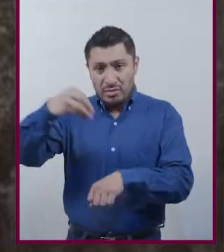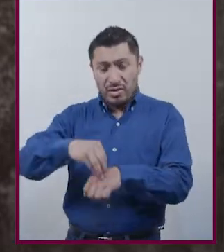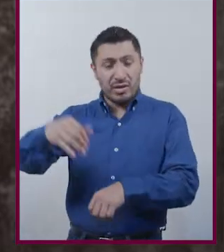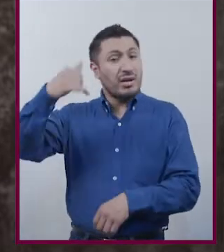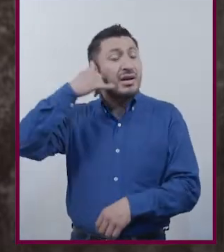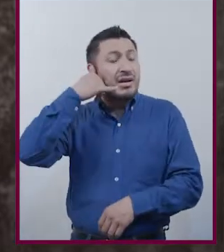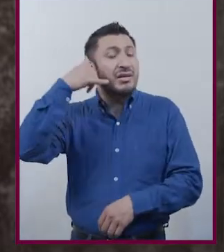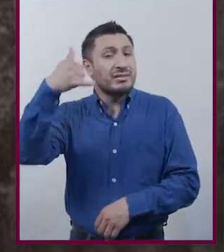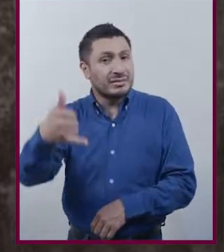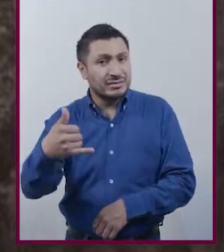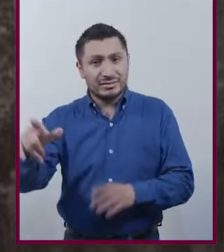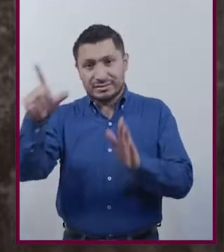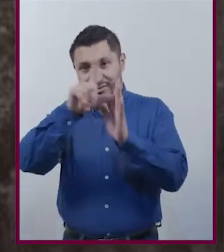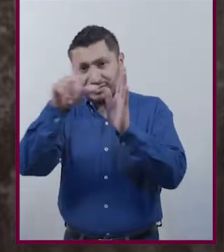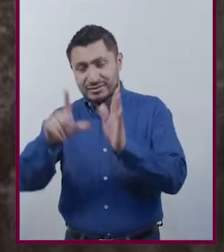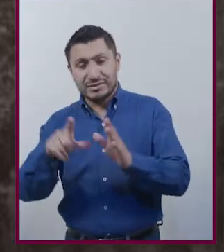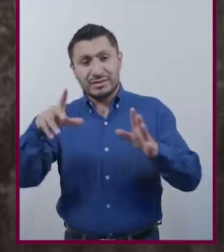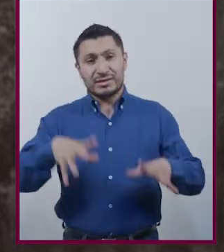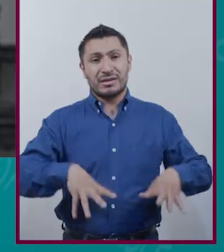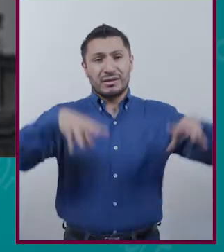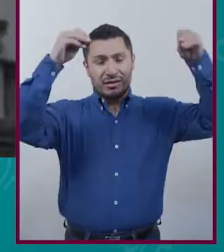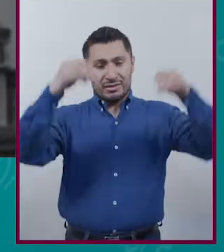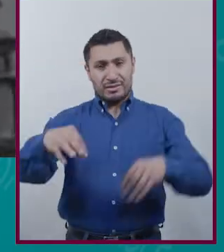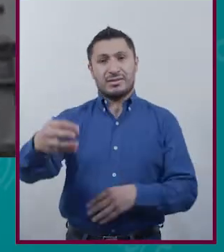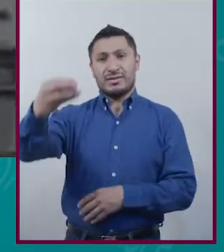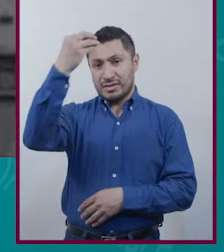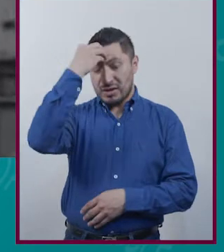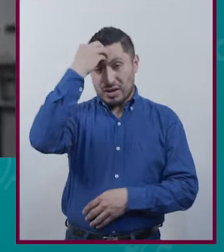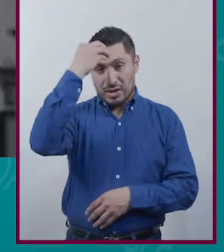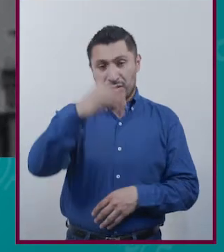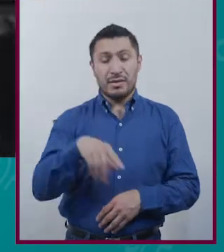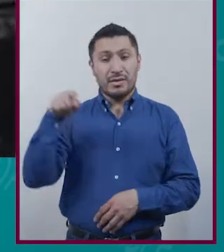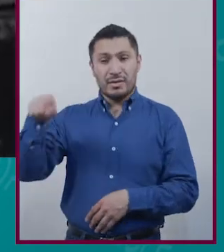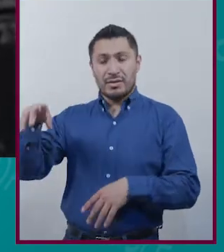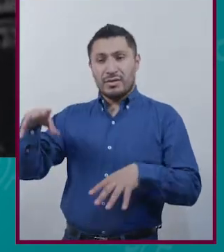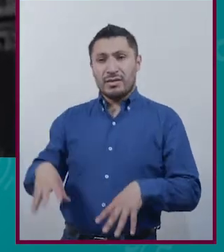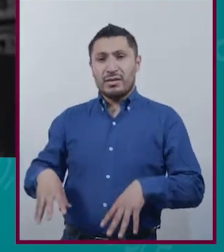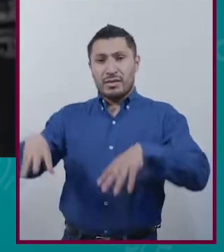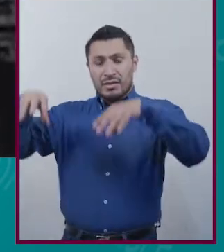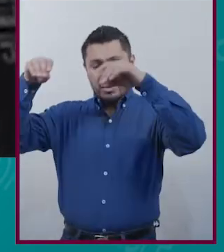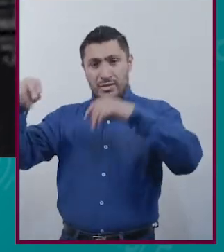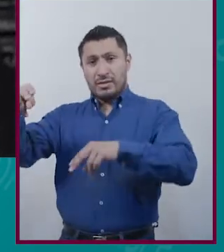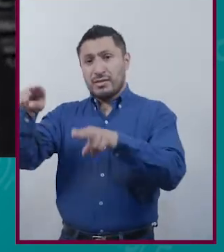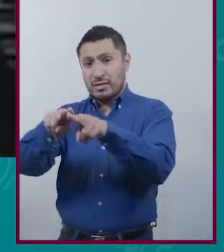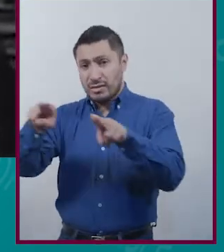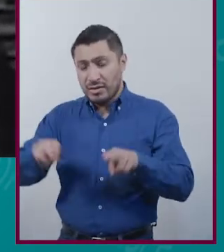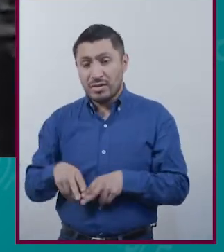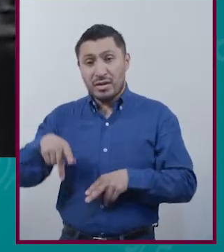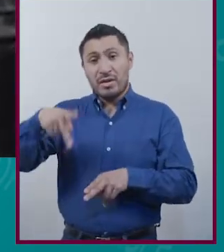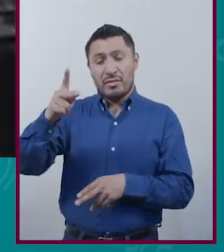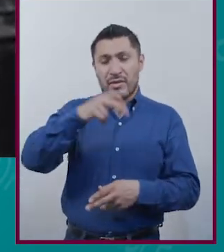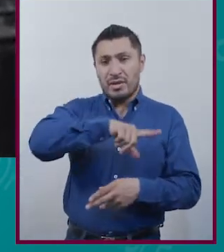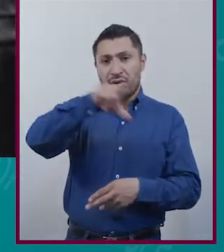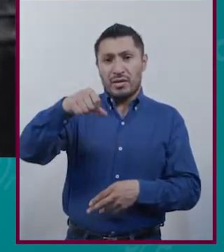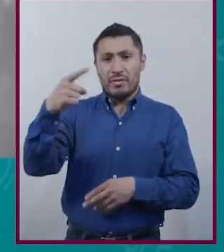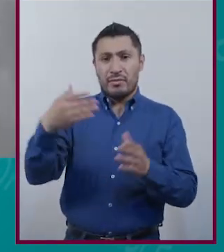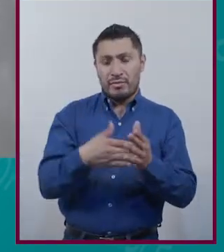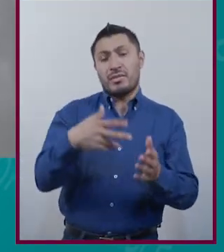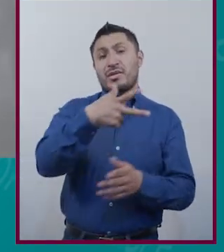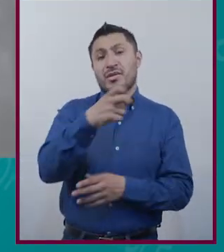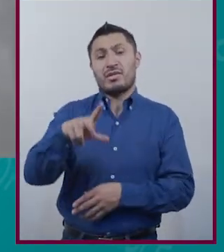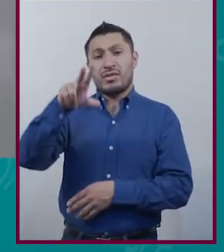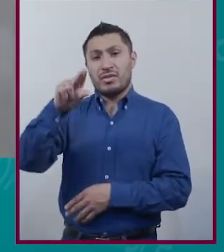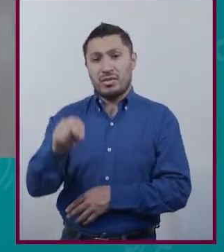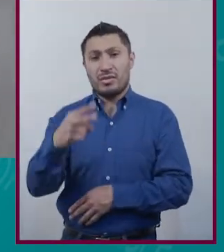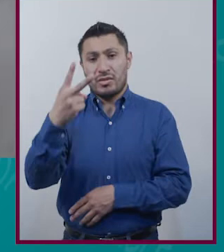línea telefónica entre el Castillo de Chapultepec y el Palacio Nacional. Pero fue hasta julio de 1882 que